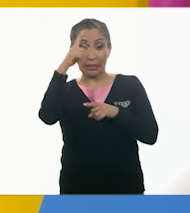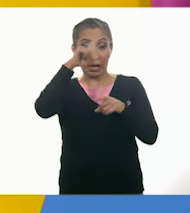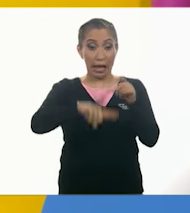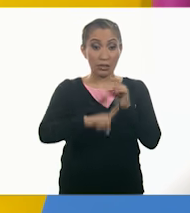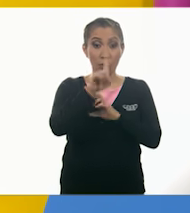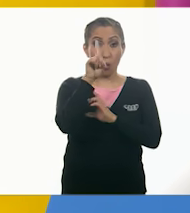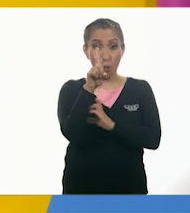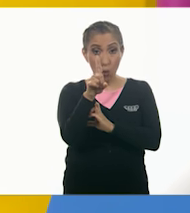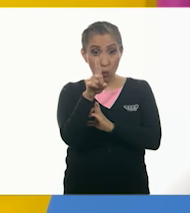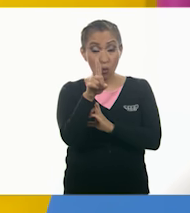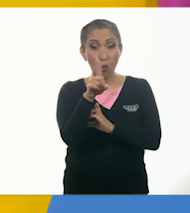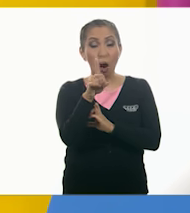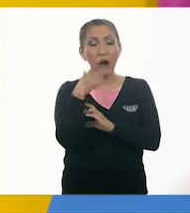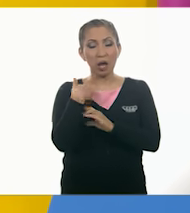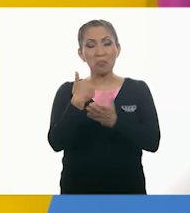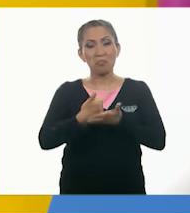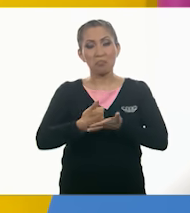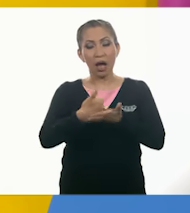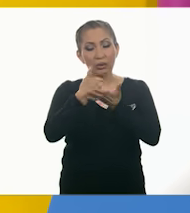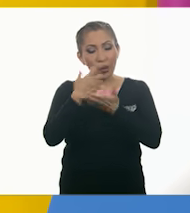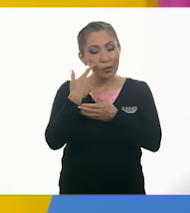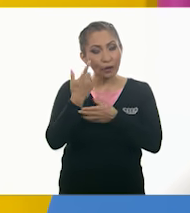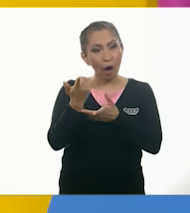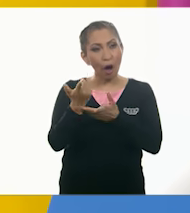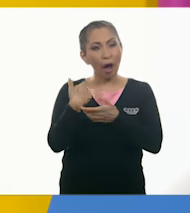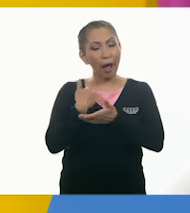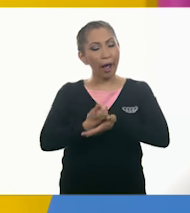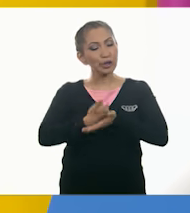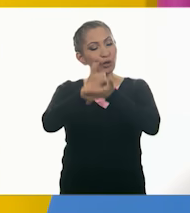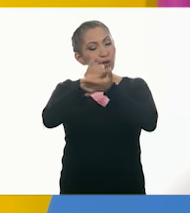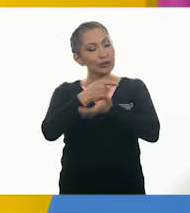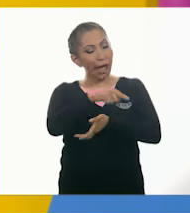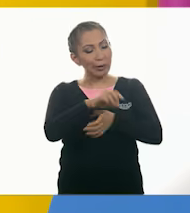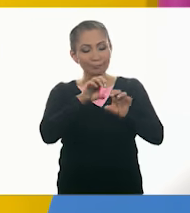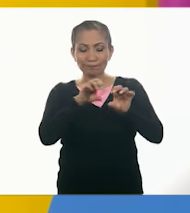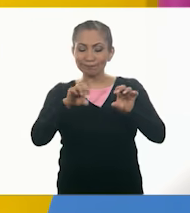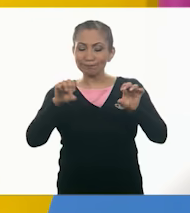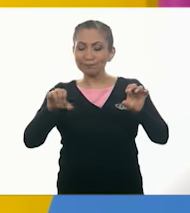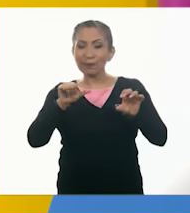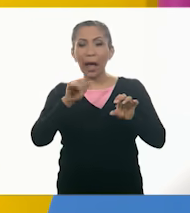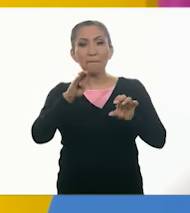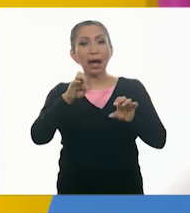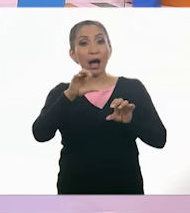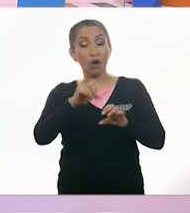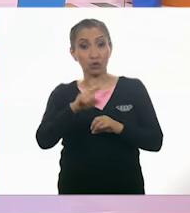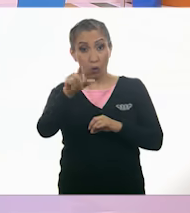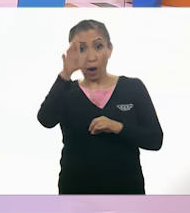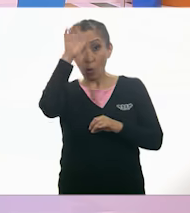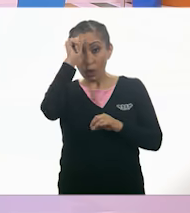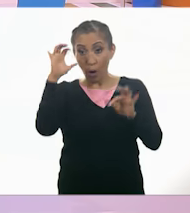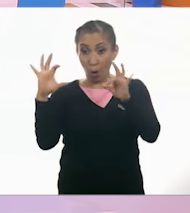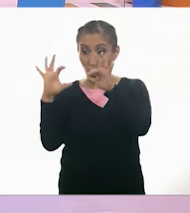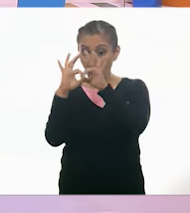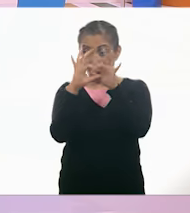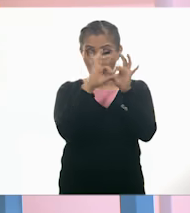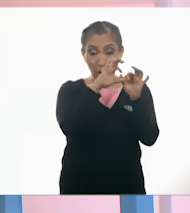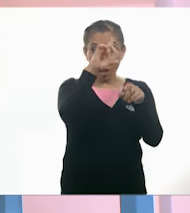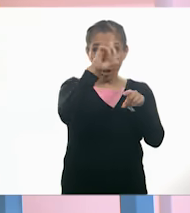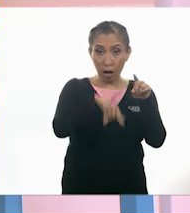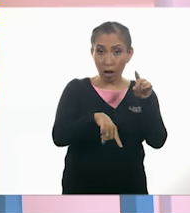7. Y en este caso me ayudé de mi gran herramienta que es el ábaco. Entonces recordaste que la regularidad es